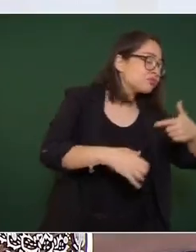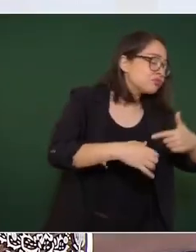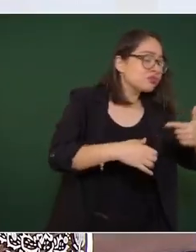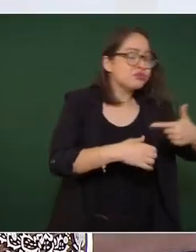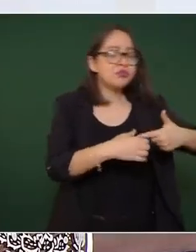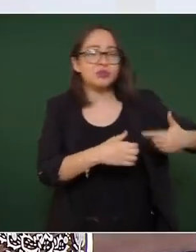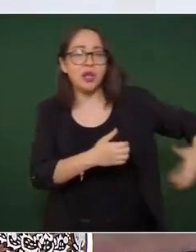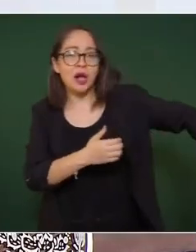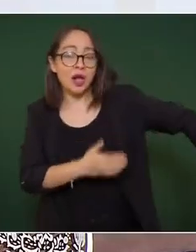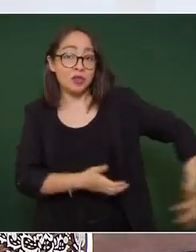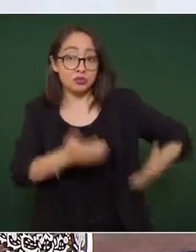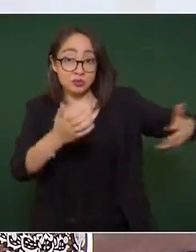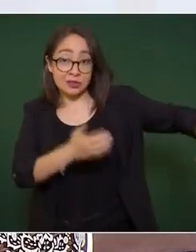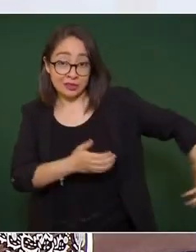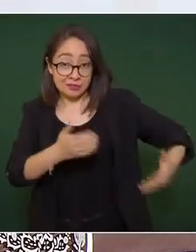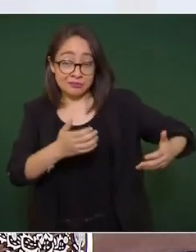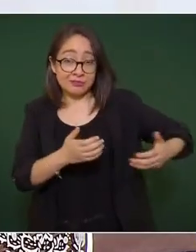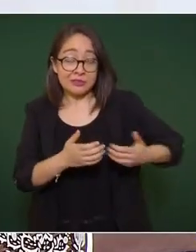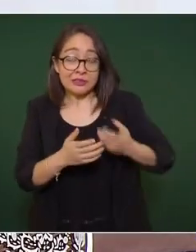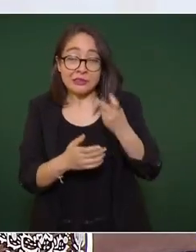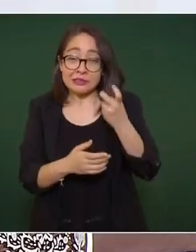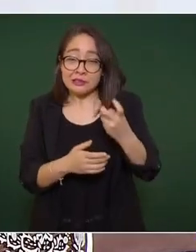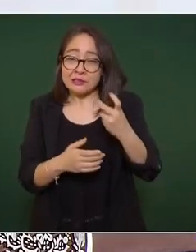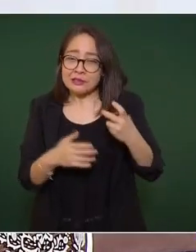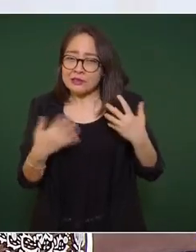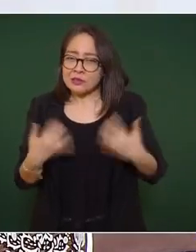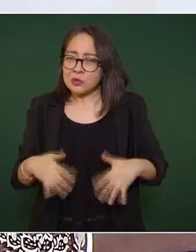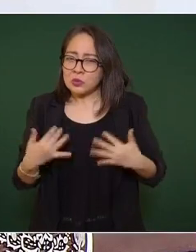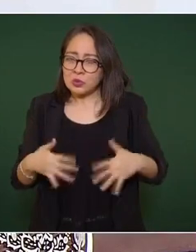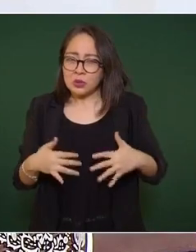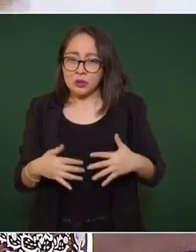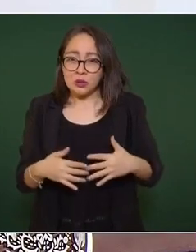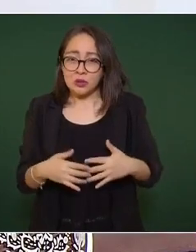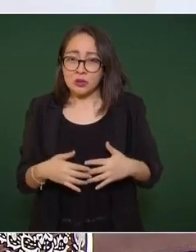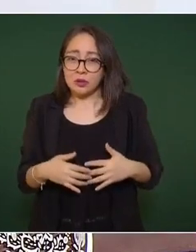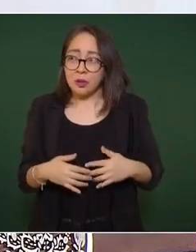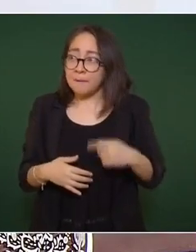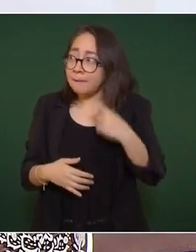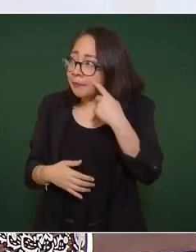Y entonces, en ese momento, dice, mira,